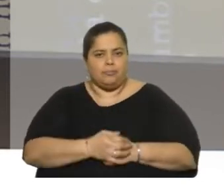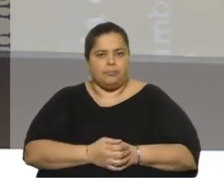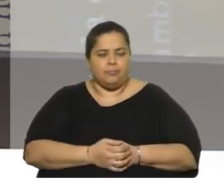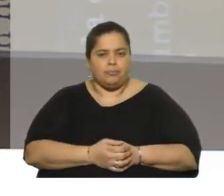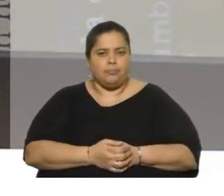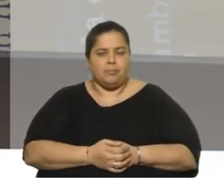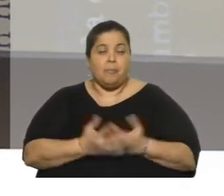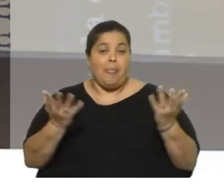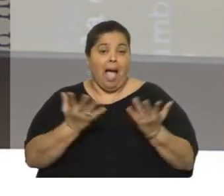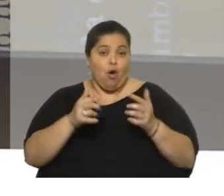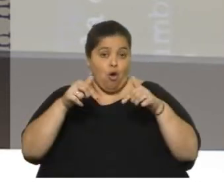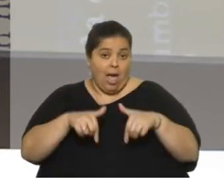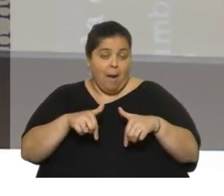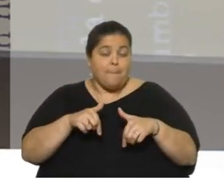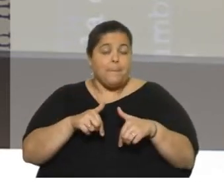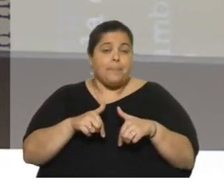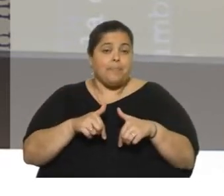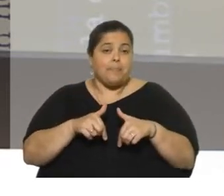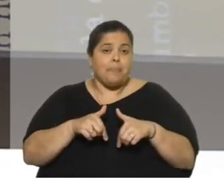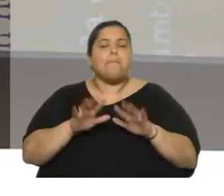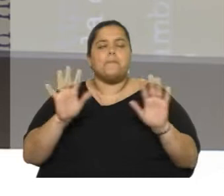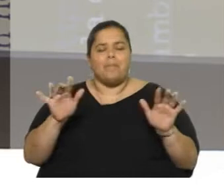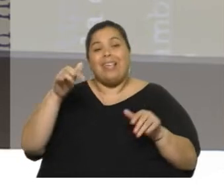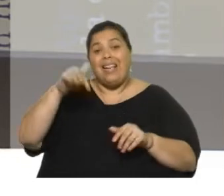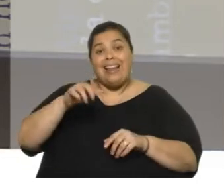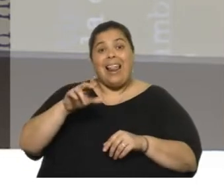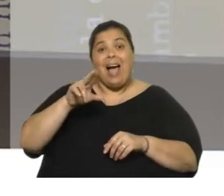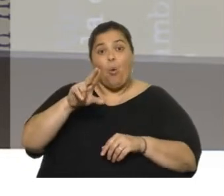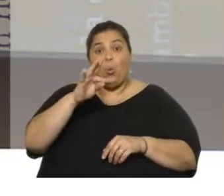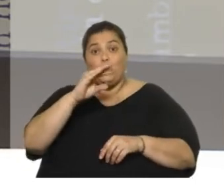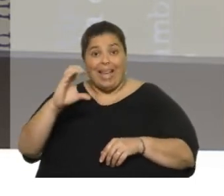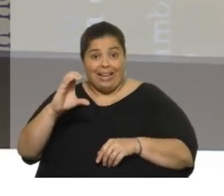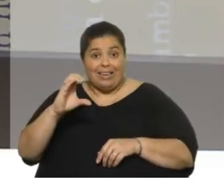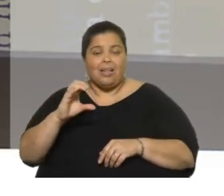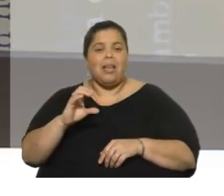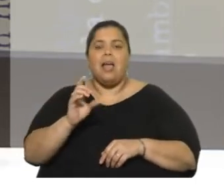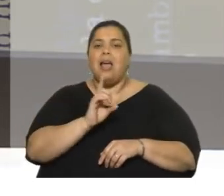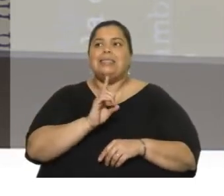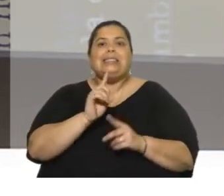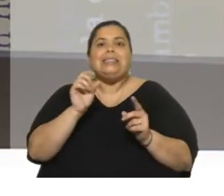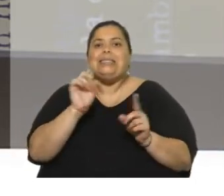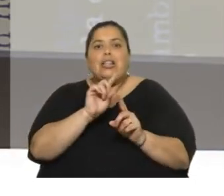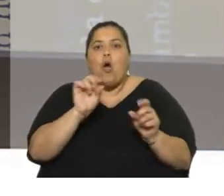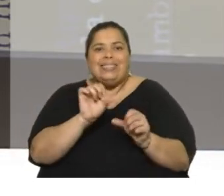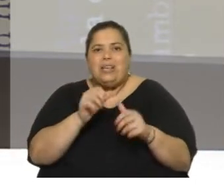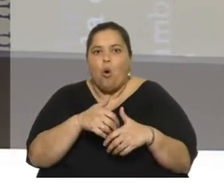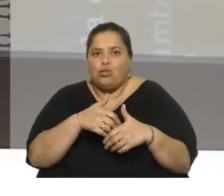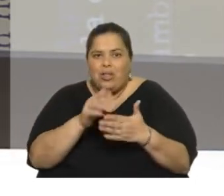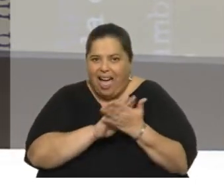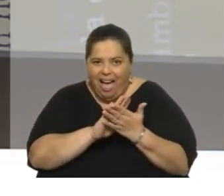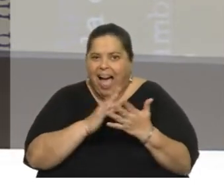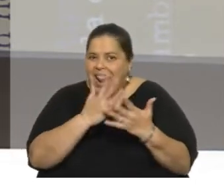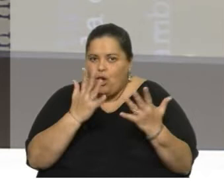en esta última... A ver, si algo en la UTEC no se hizo, no fue por falta de recursos, habiendo pasado 3